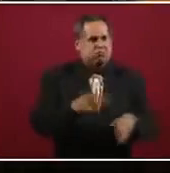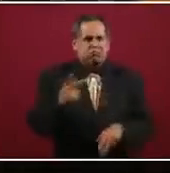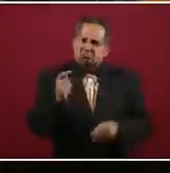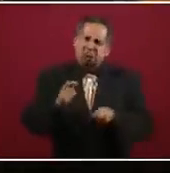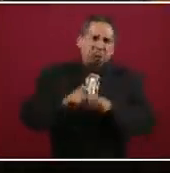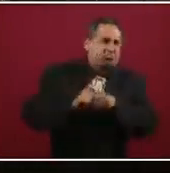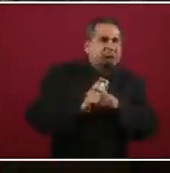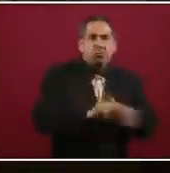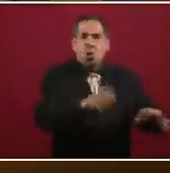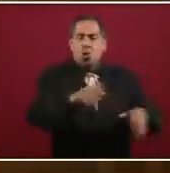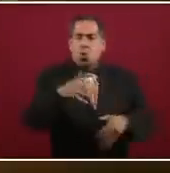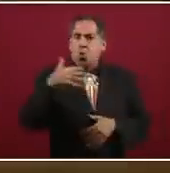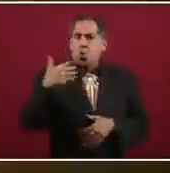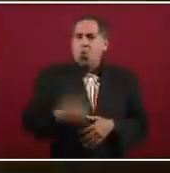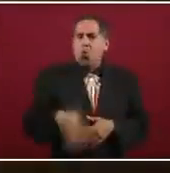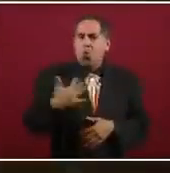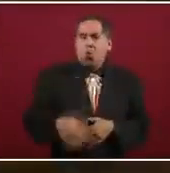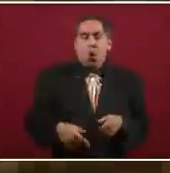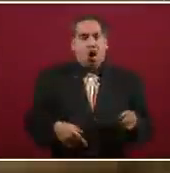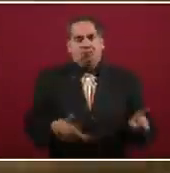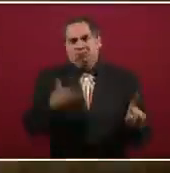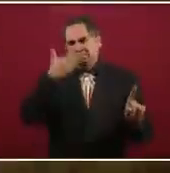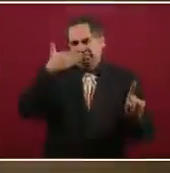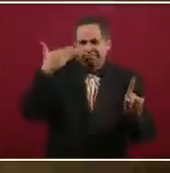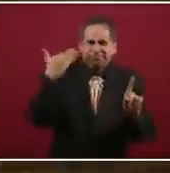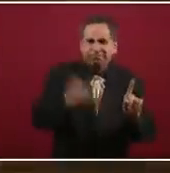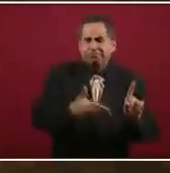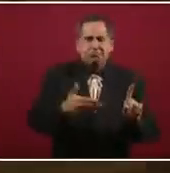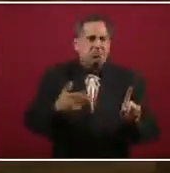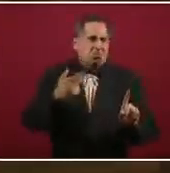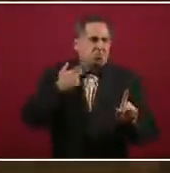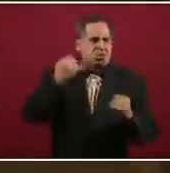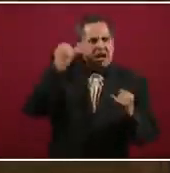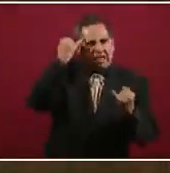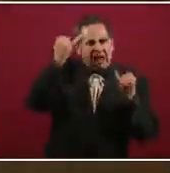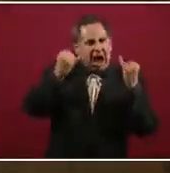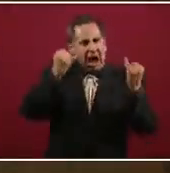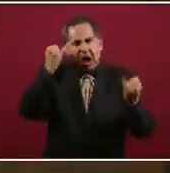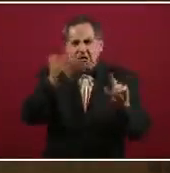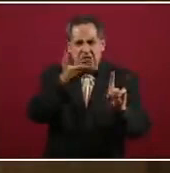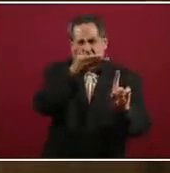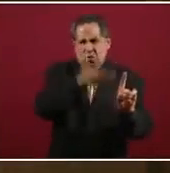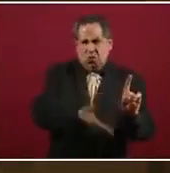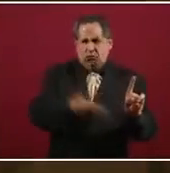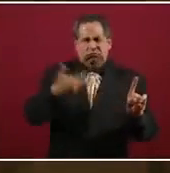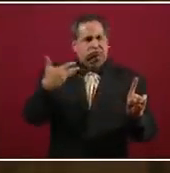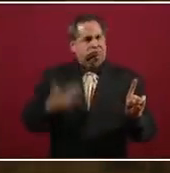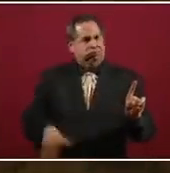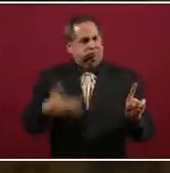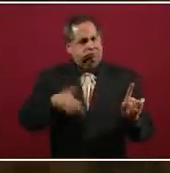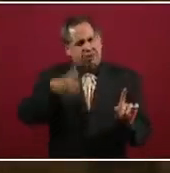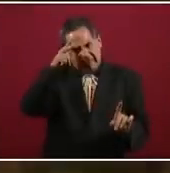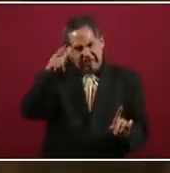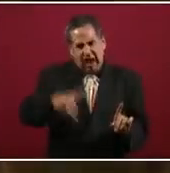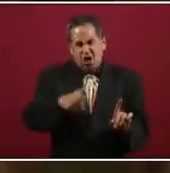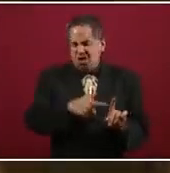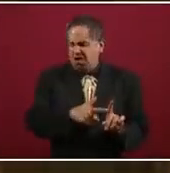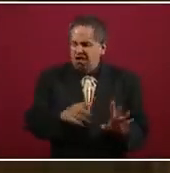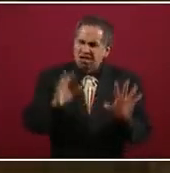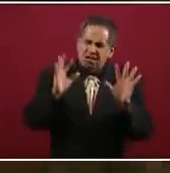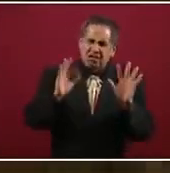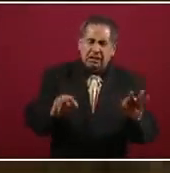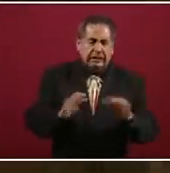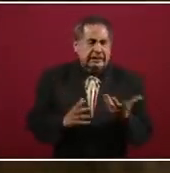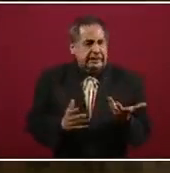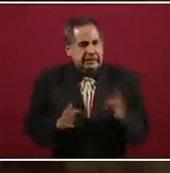Un personaje de una notable riqueza político-ideológica, que ya es un hombre viejo para